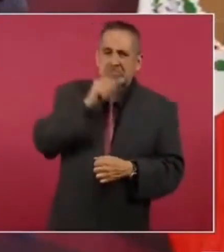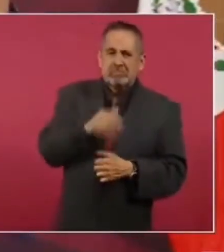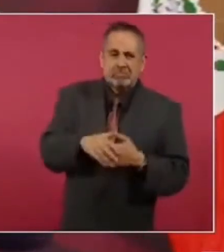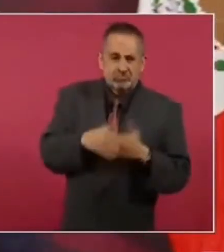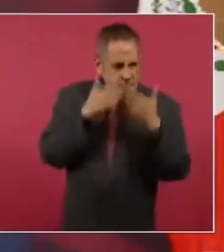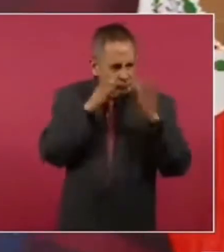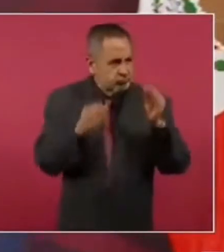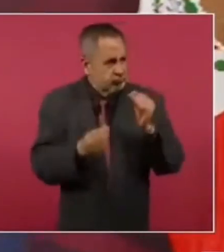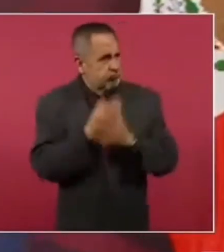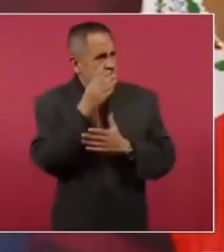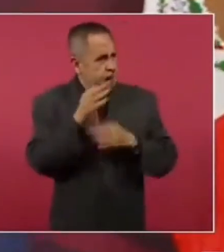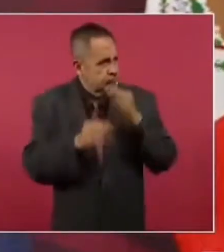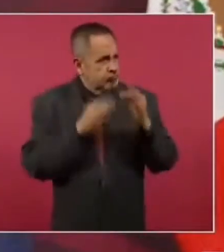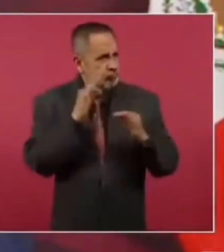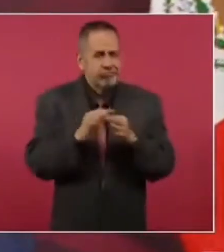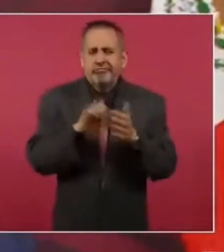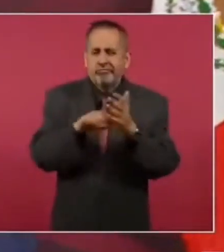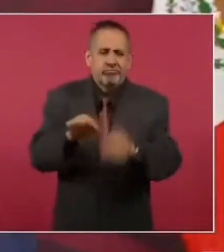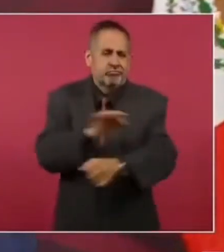crear una vacuna.